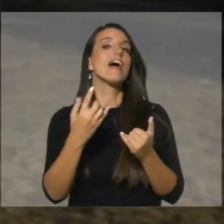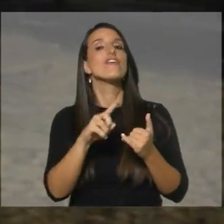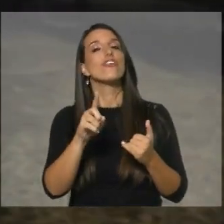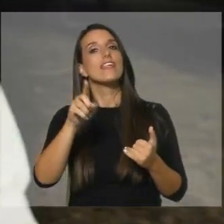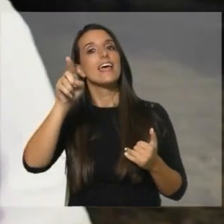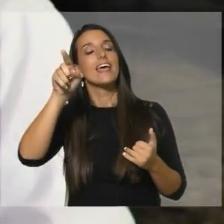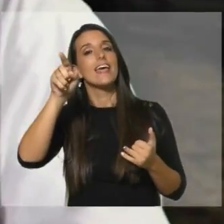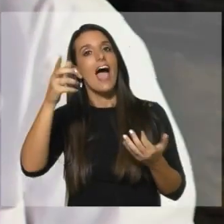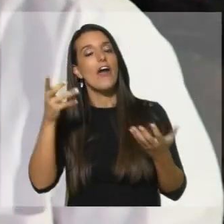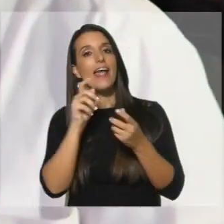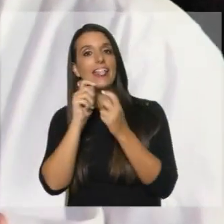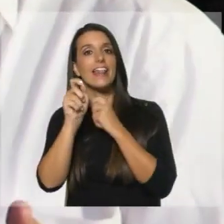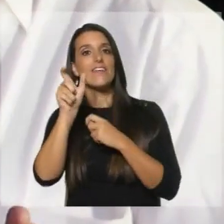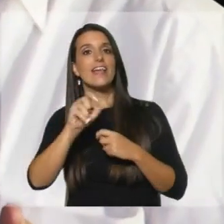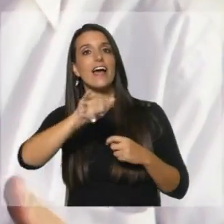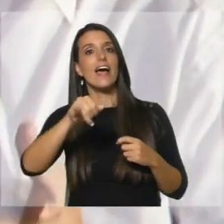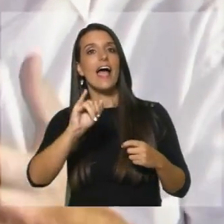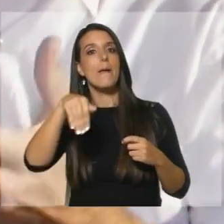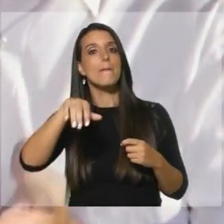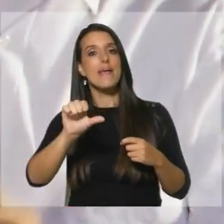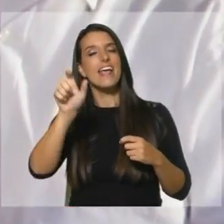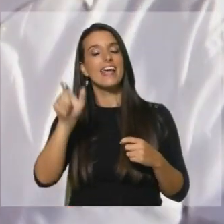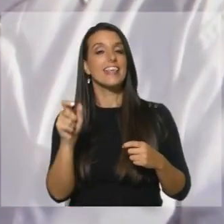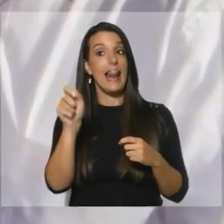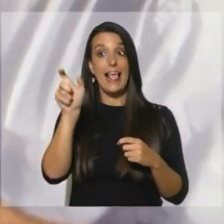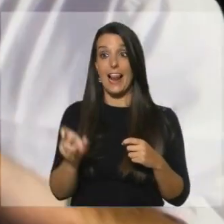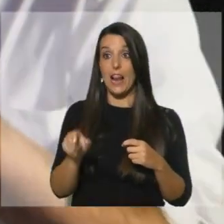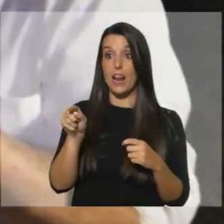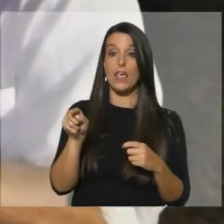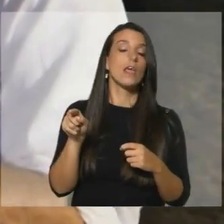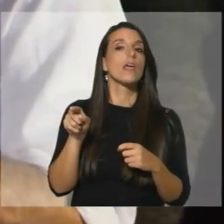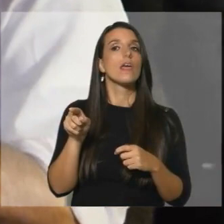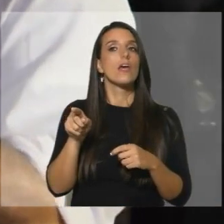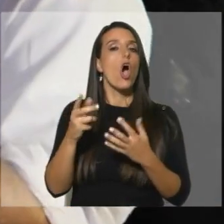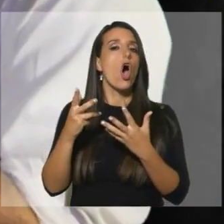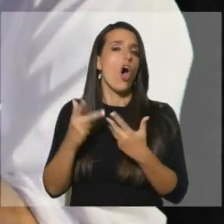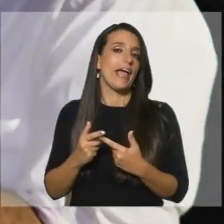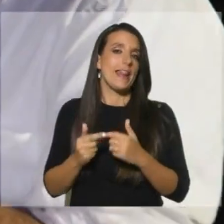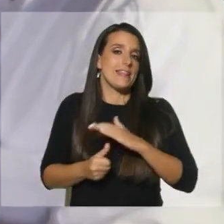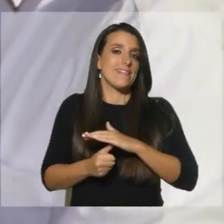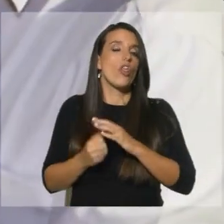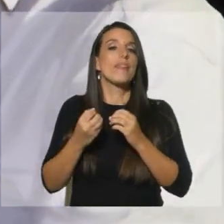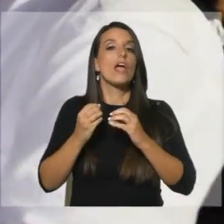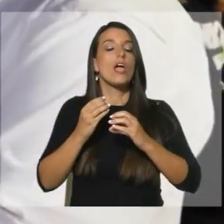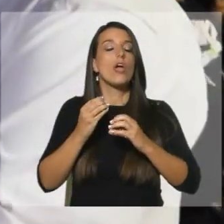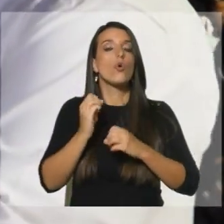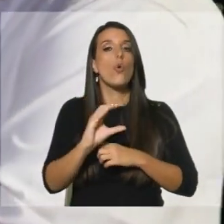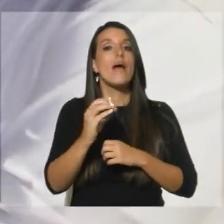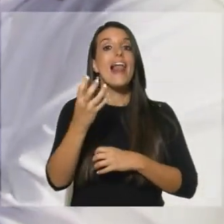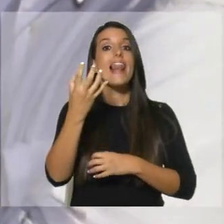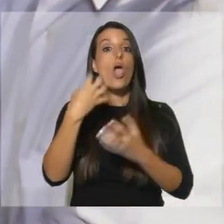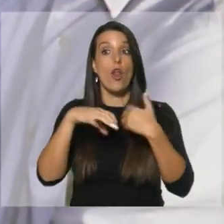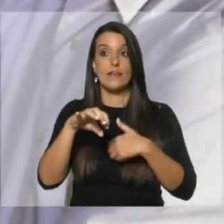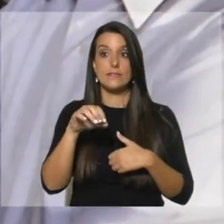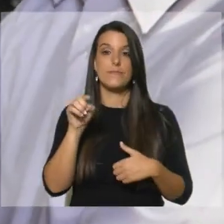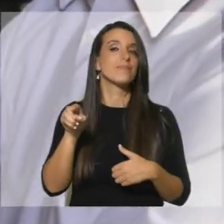con Jaime Bandeira, quien es el organizador del Club de Leones. ¿Qué tal? ¿Cómo están? ¿Qué tal? Buenas noches